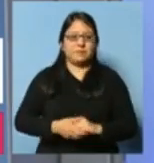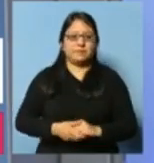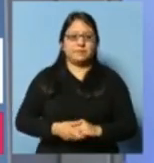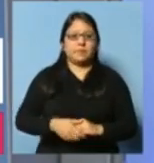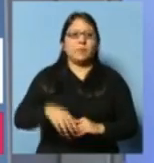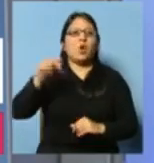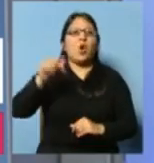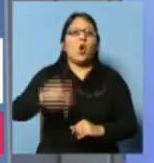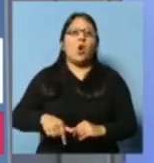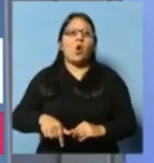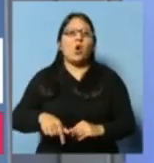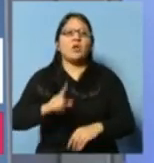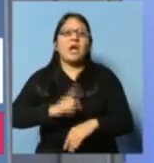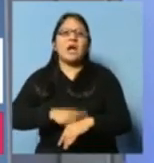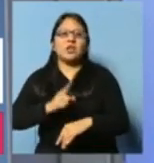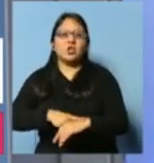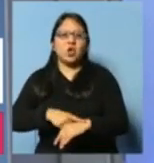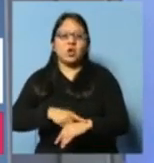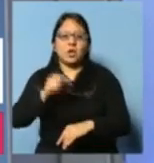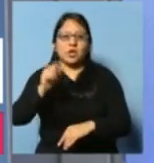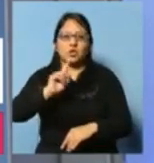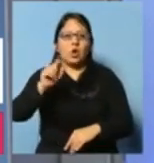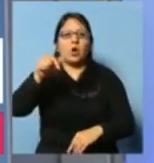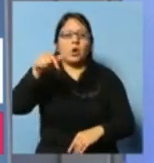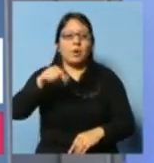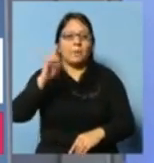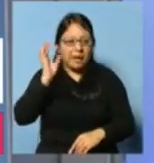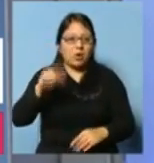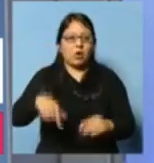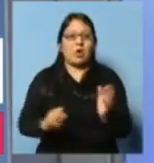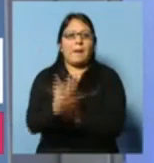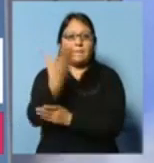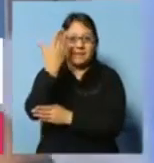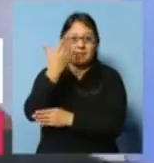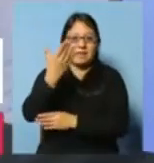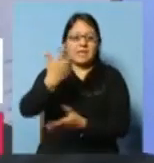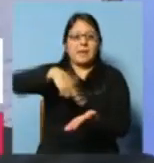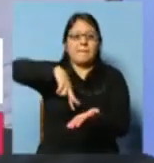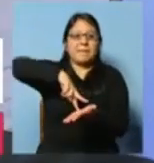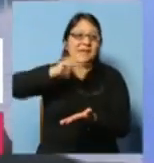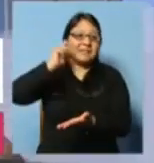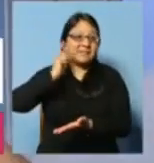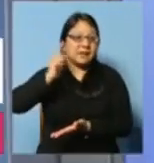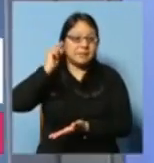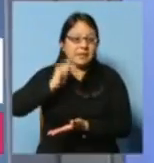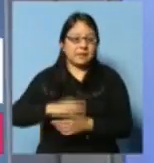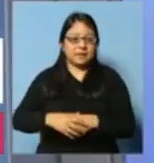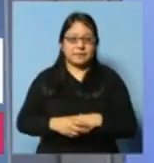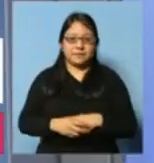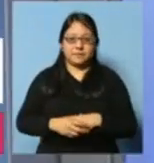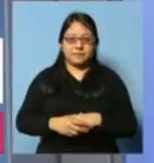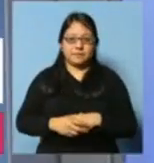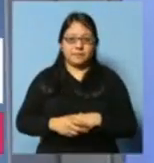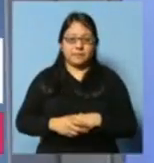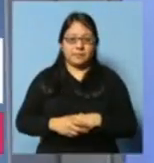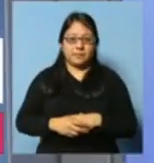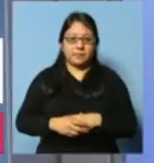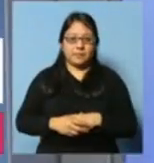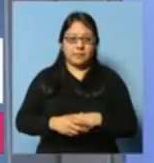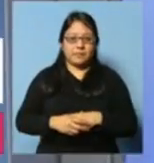ahora es el acto de entrega y dónde fue esta mañana elevada que san martín se sigue a través del cronograma que